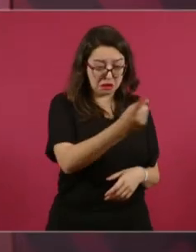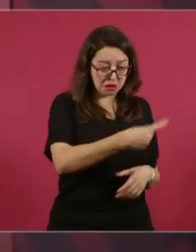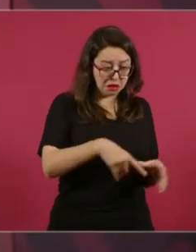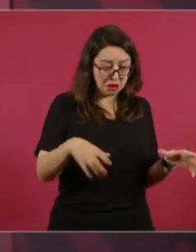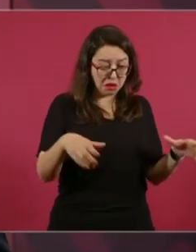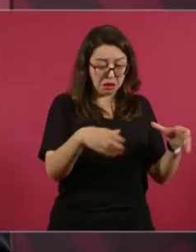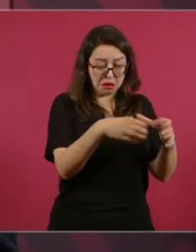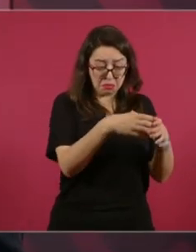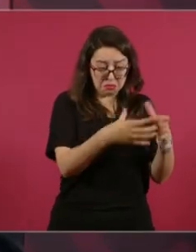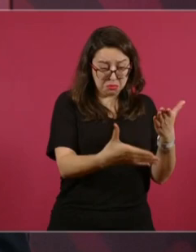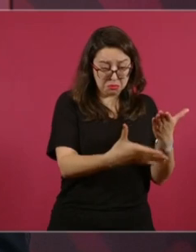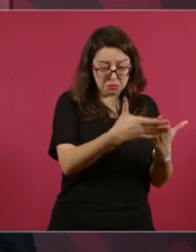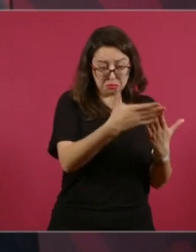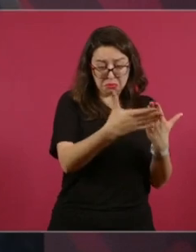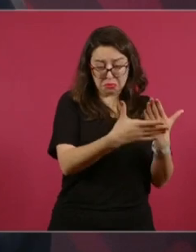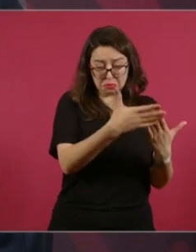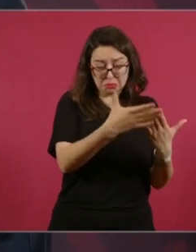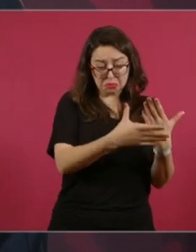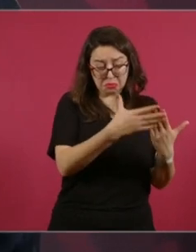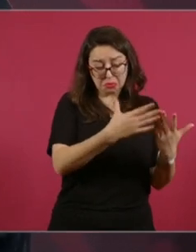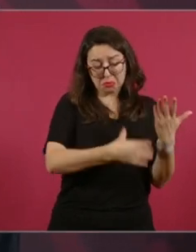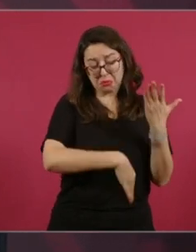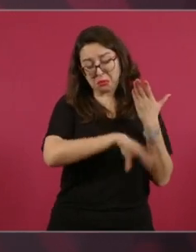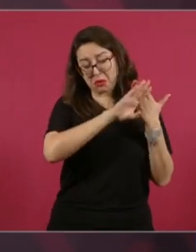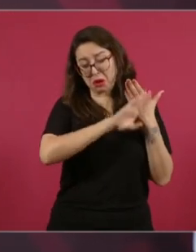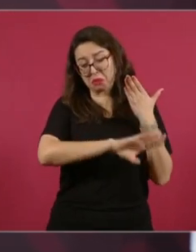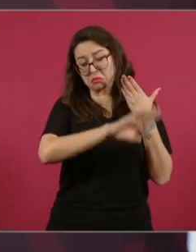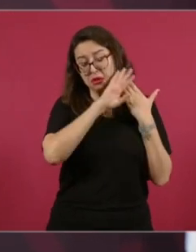Con periodicazos, ¿no?